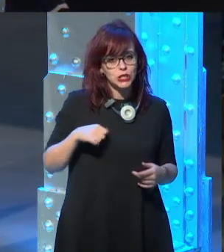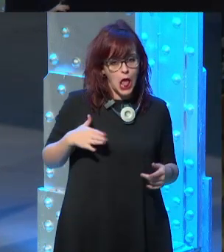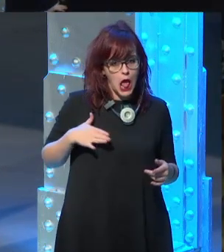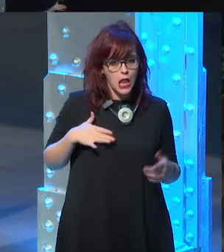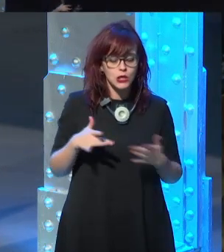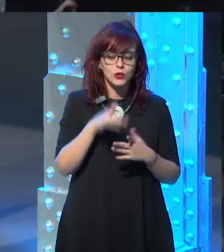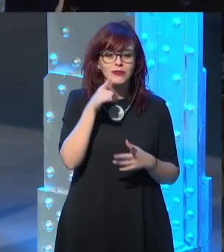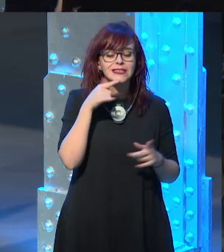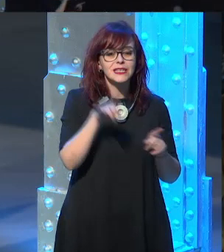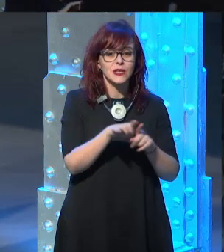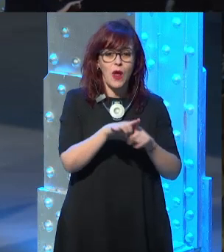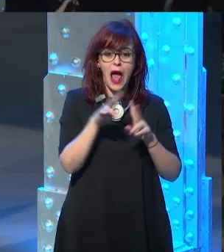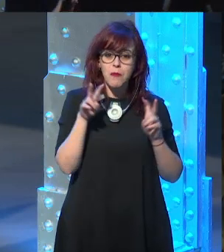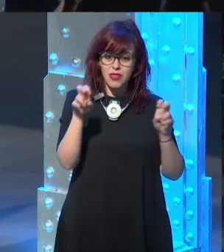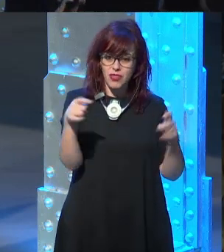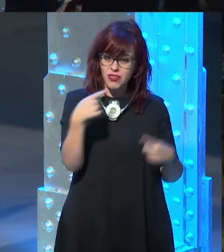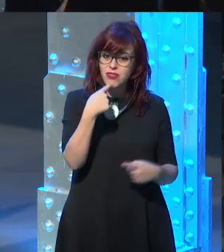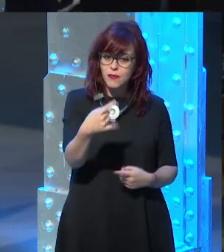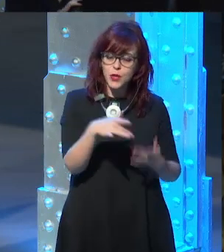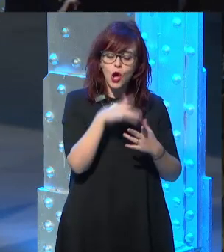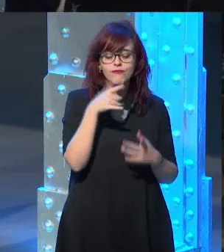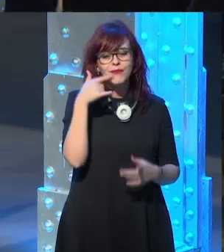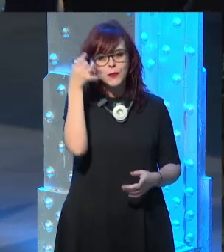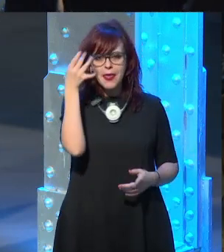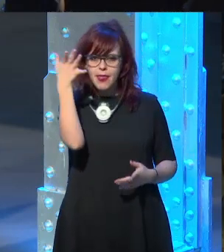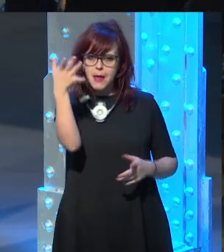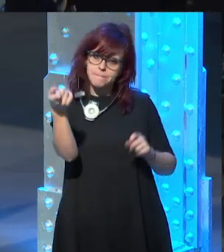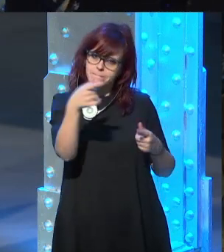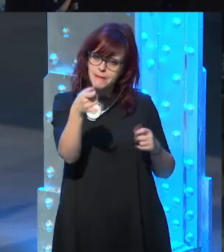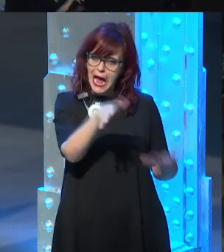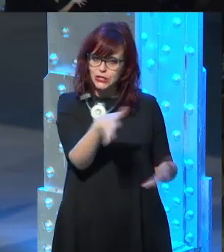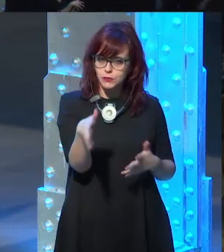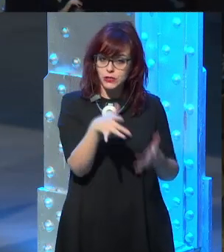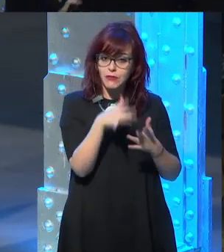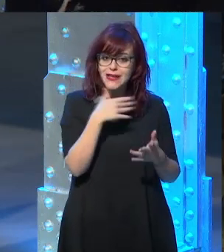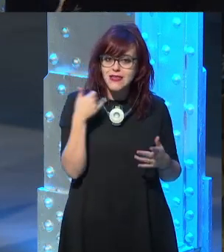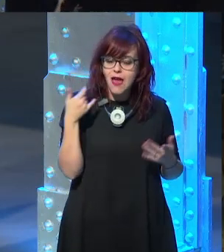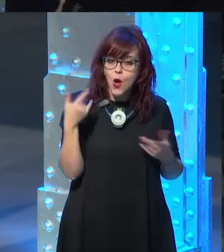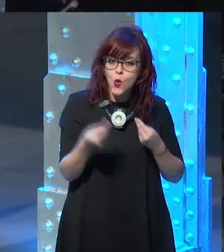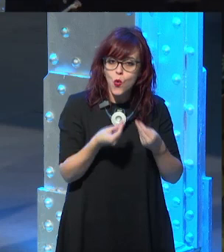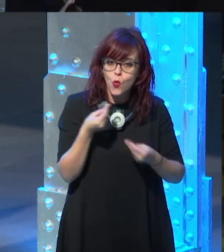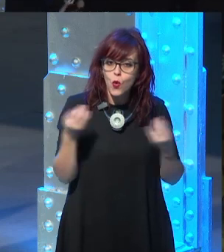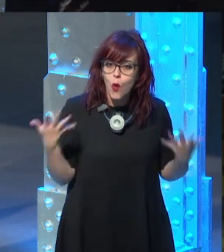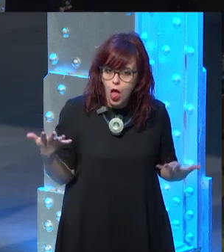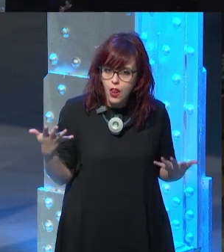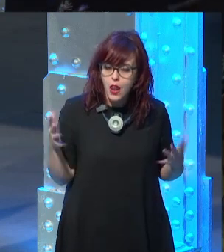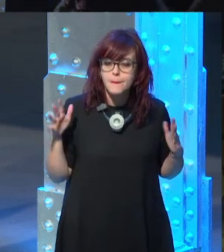personal, bueno, un poco como lo que dije al principio, yo tenía una leve idea de lo que quería hacer, pero después Marta como